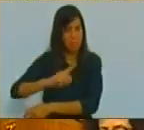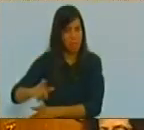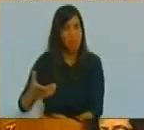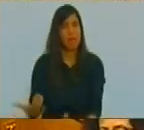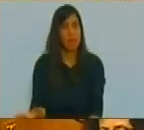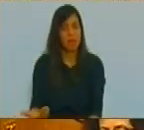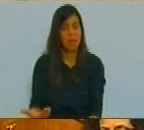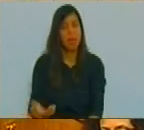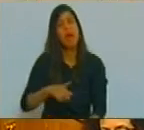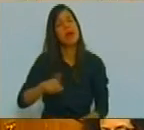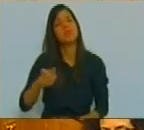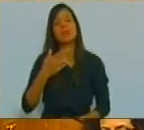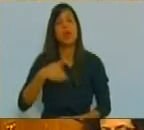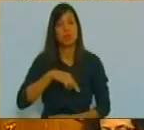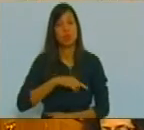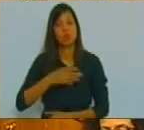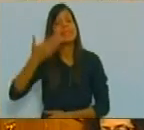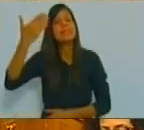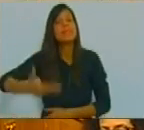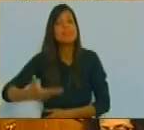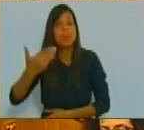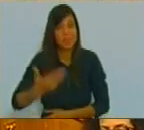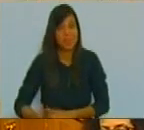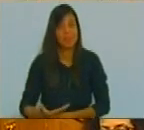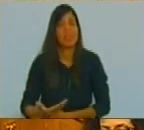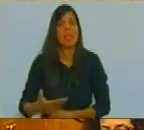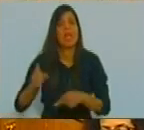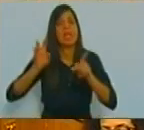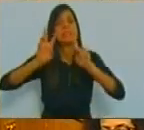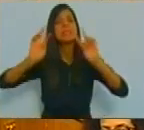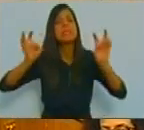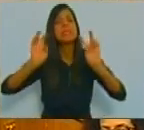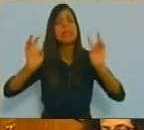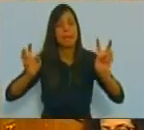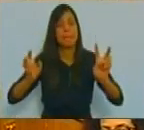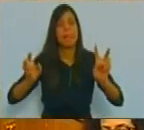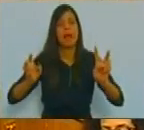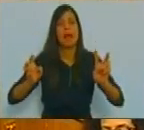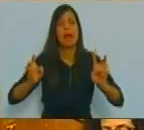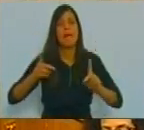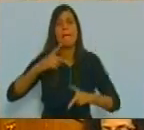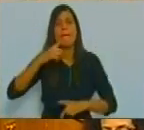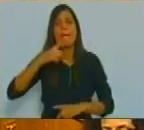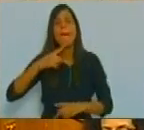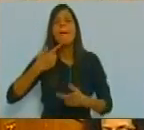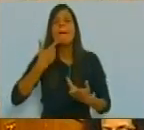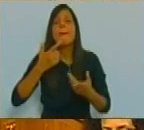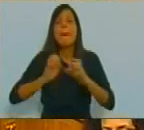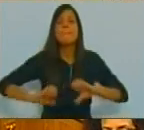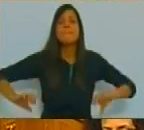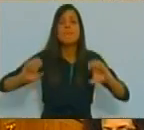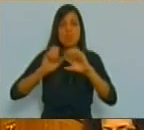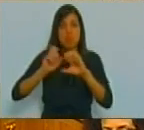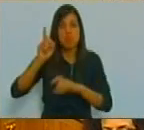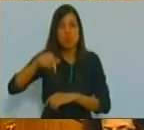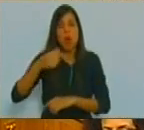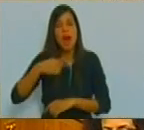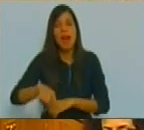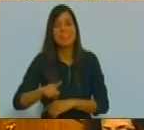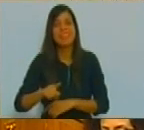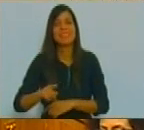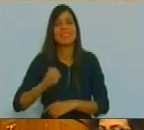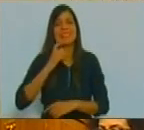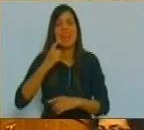y allí es donde es fundamental el tema de la ética de la ética socialista de la ética social